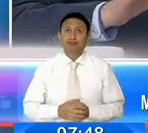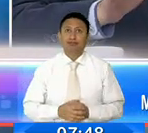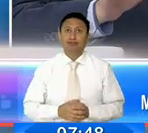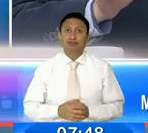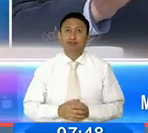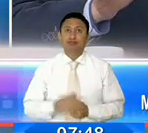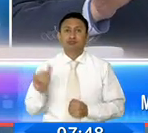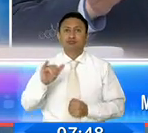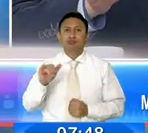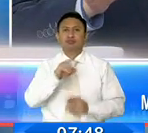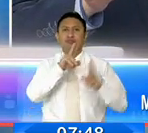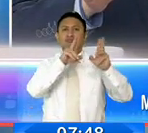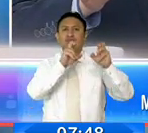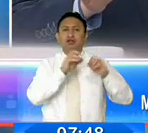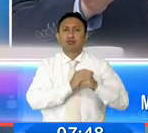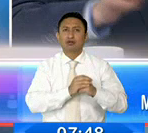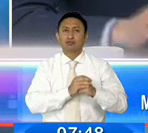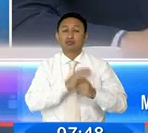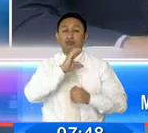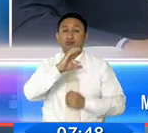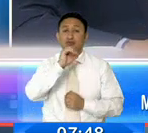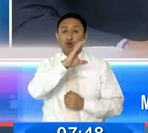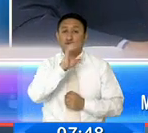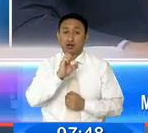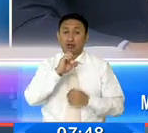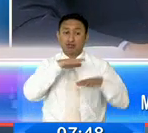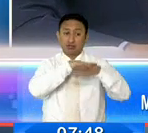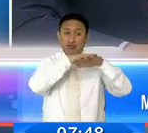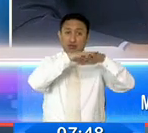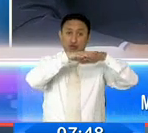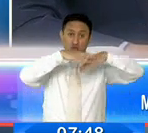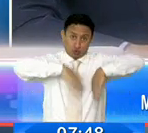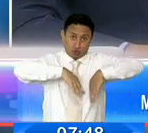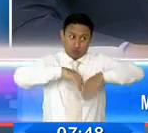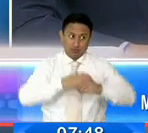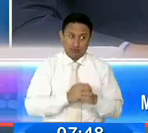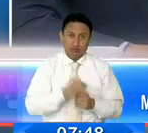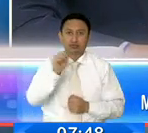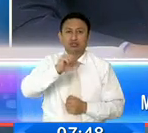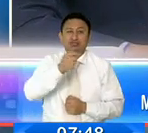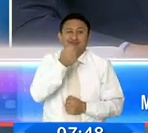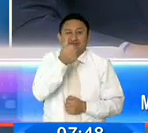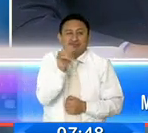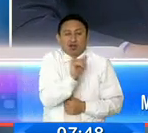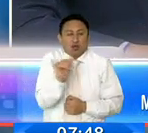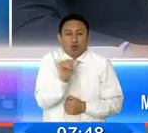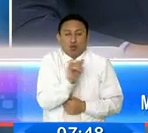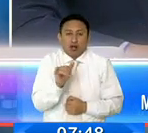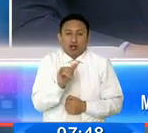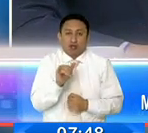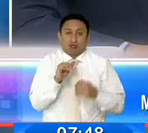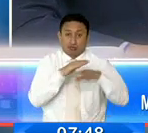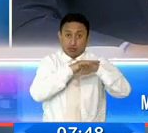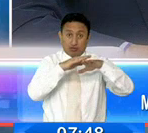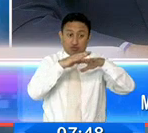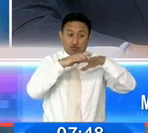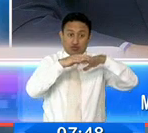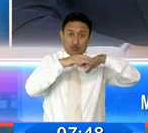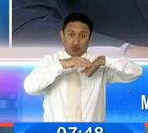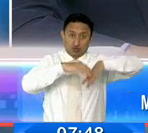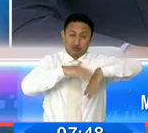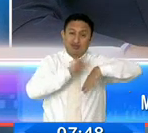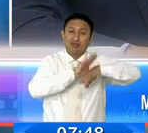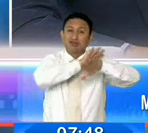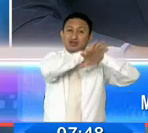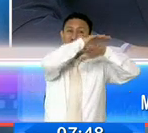al tema de la erosión del río Coca. Sí, muy parecidos, muy parecidos. Y hasta cuando no lleguen a encontrar